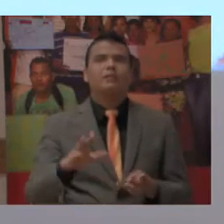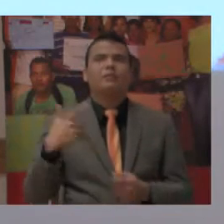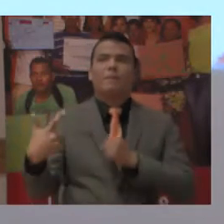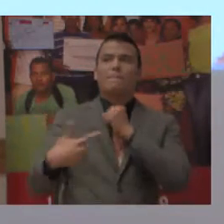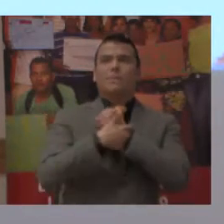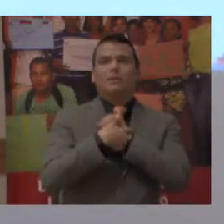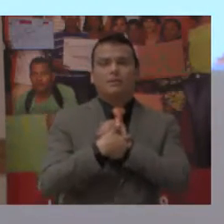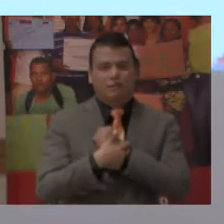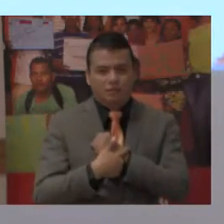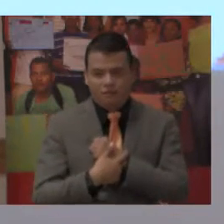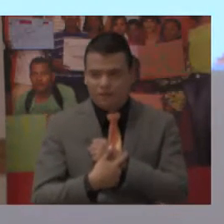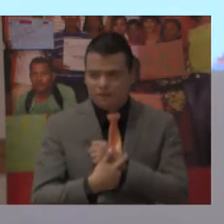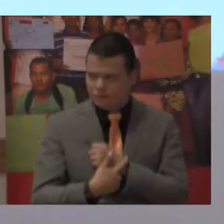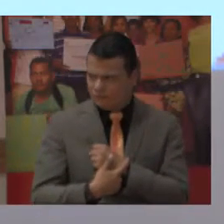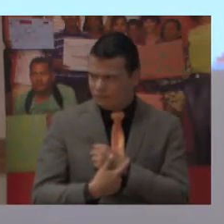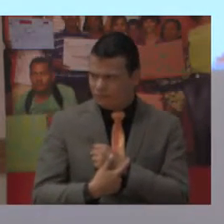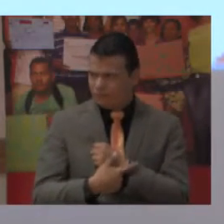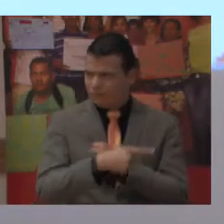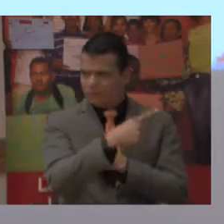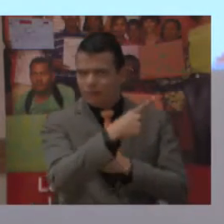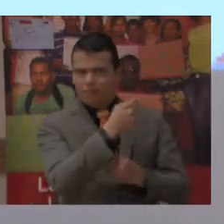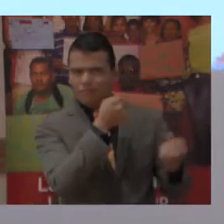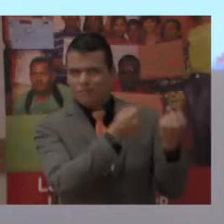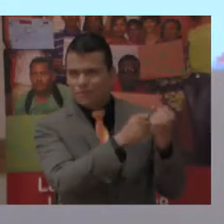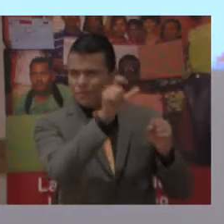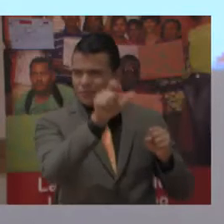nariz se parecía a la de un comandante guerrillero.